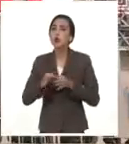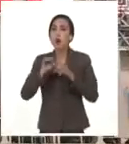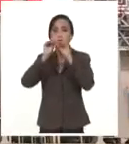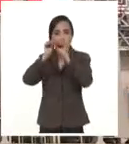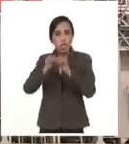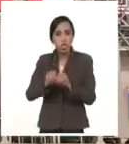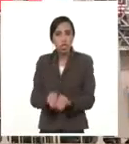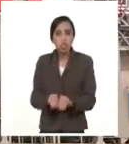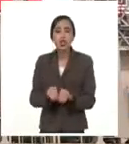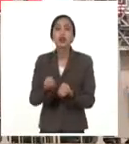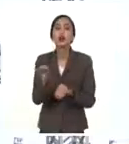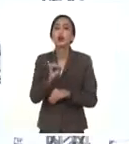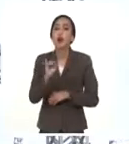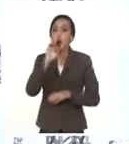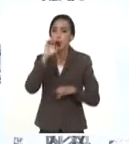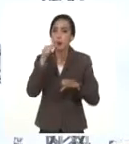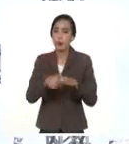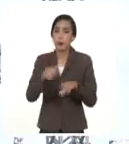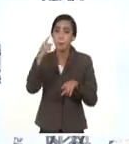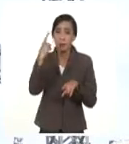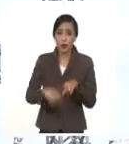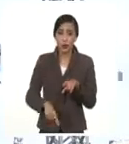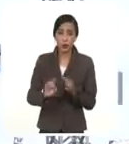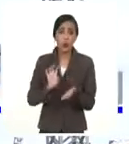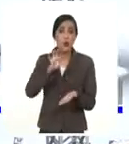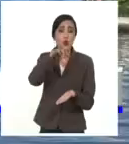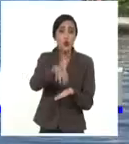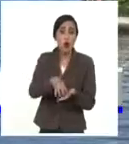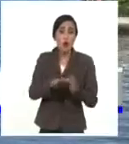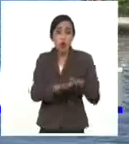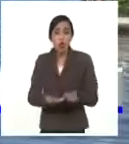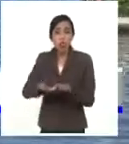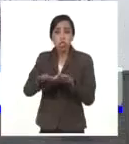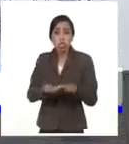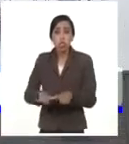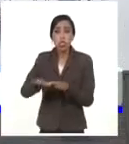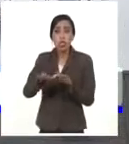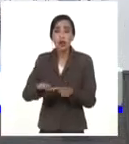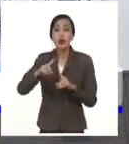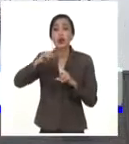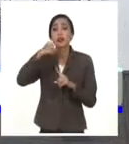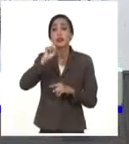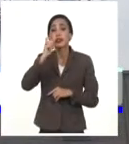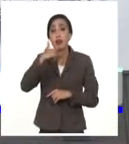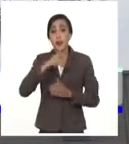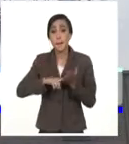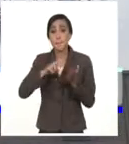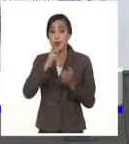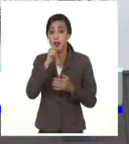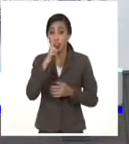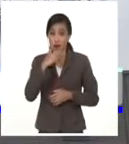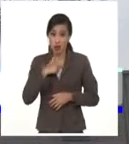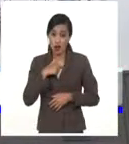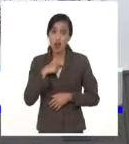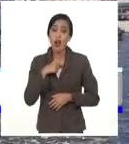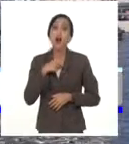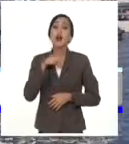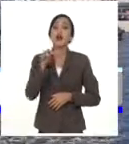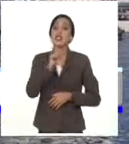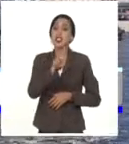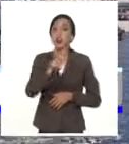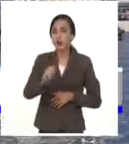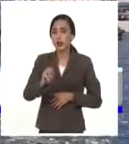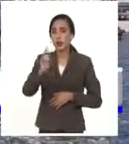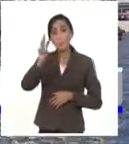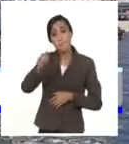almacenamiento de combustible para la otra central flotante que tenemos en Tallapiedra de 120 megawatts y también, por supuesto, el aporte que usted